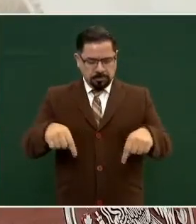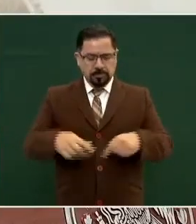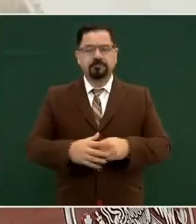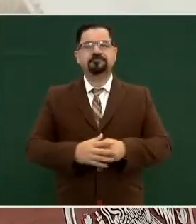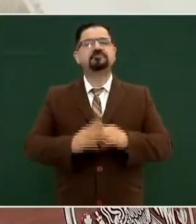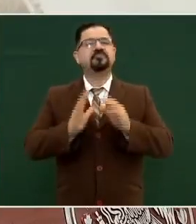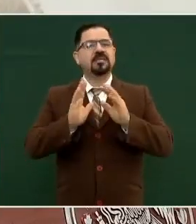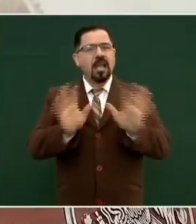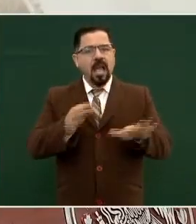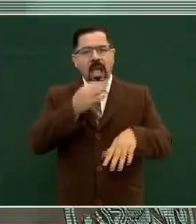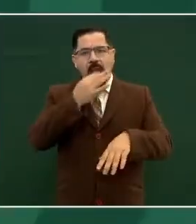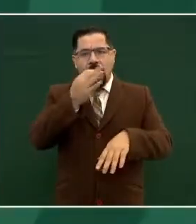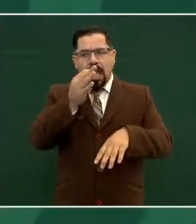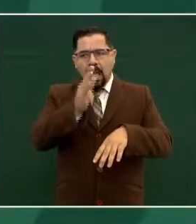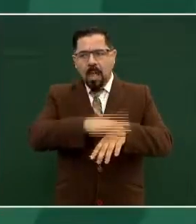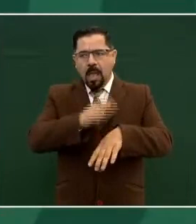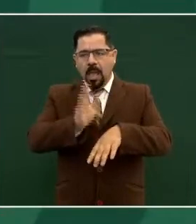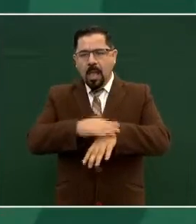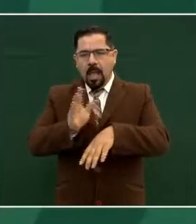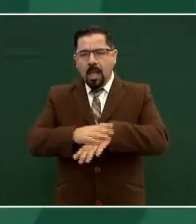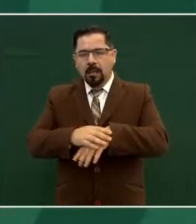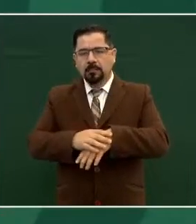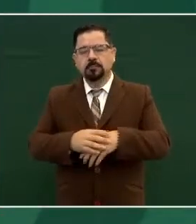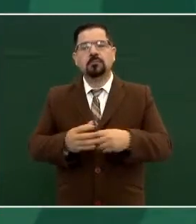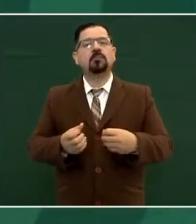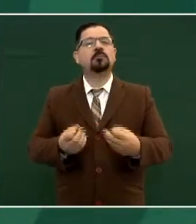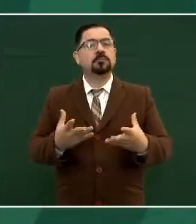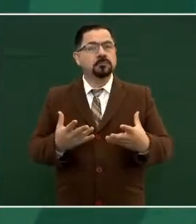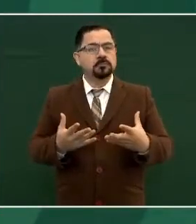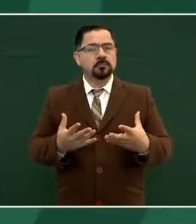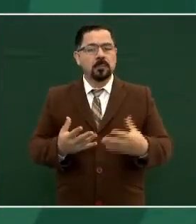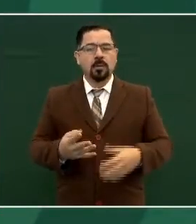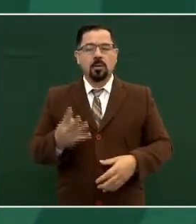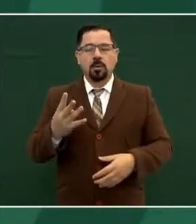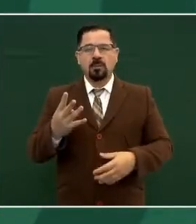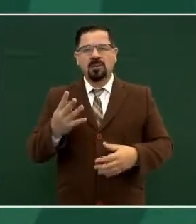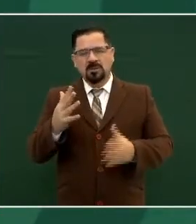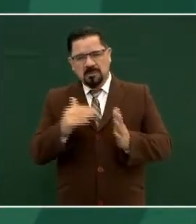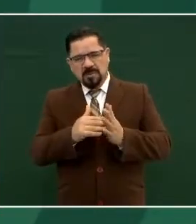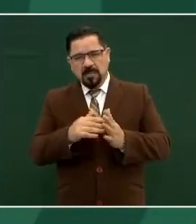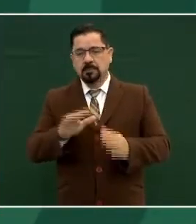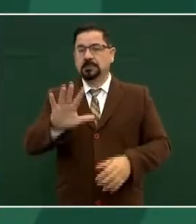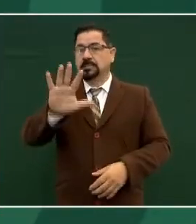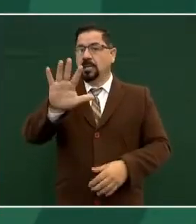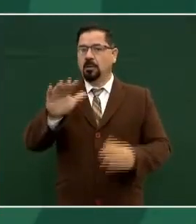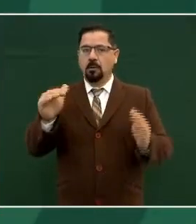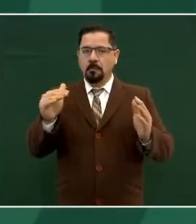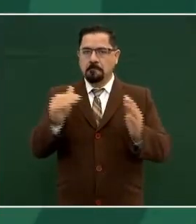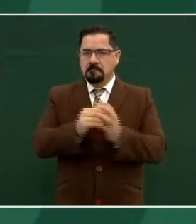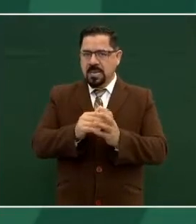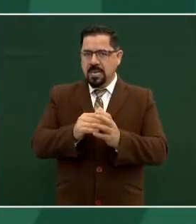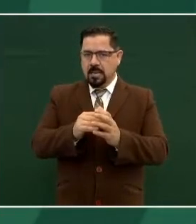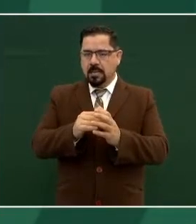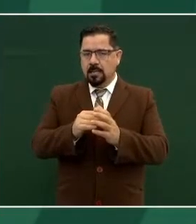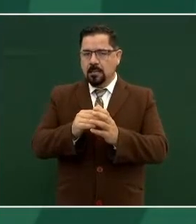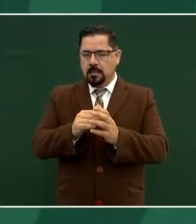ya se advirtió, hay 4,000, 5,000 elementos